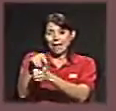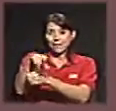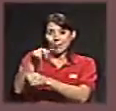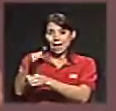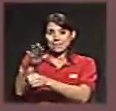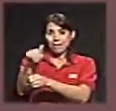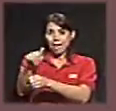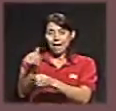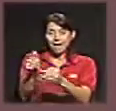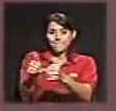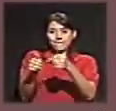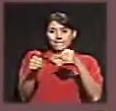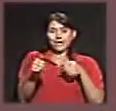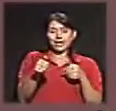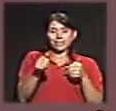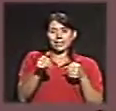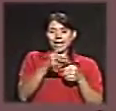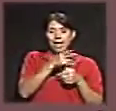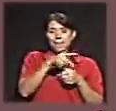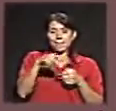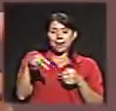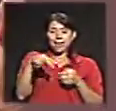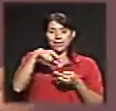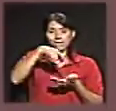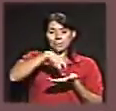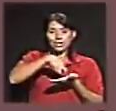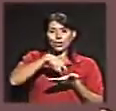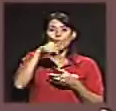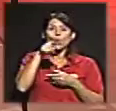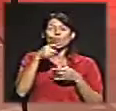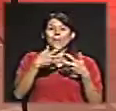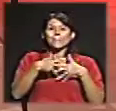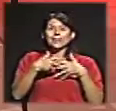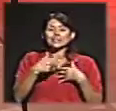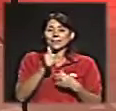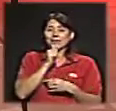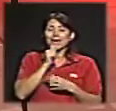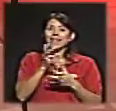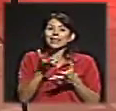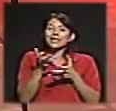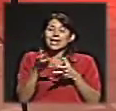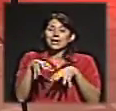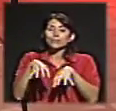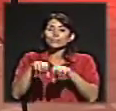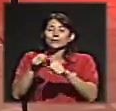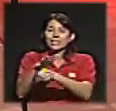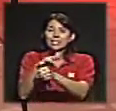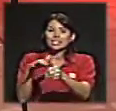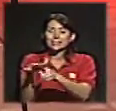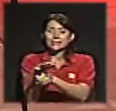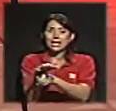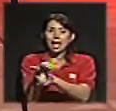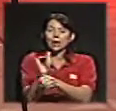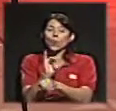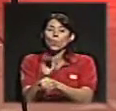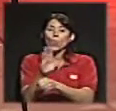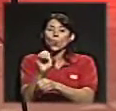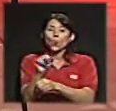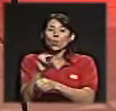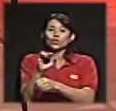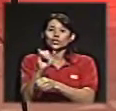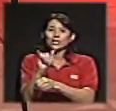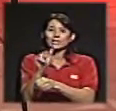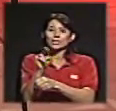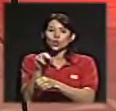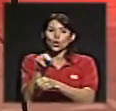privada quiere obtener una concesión en ese territorio. Doña Yolanda, en la Municipalidad de Santa